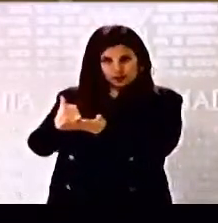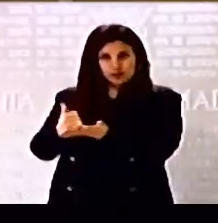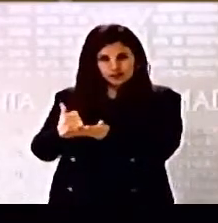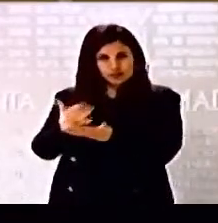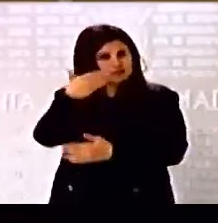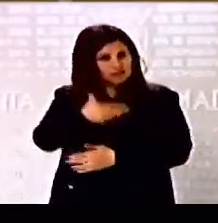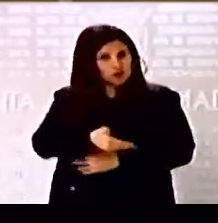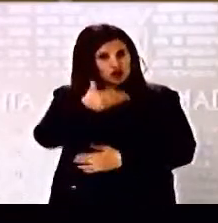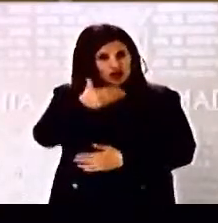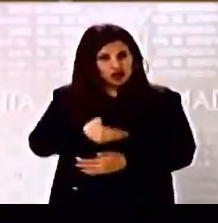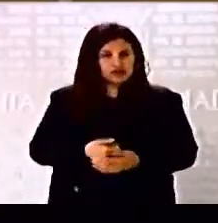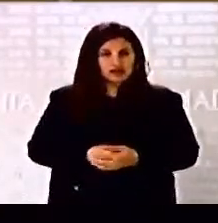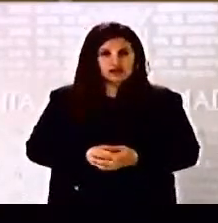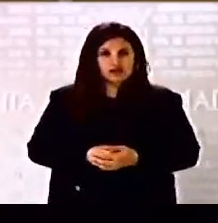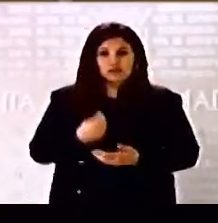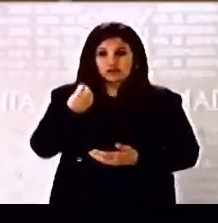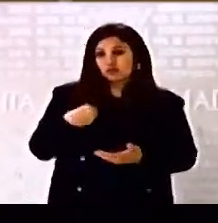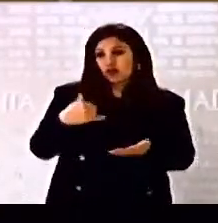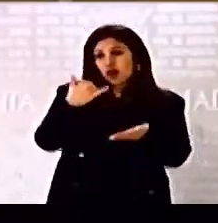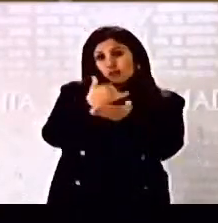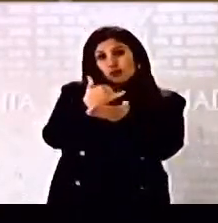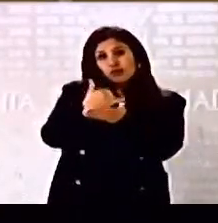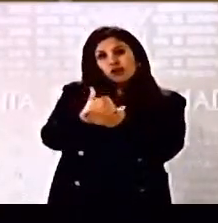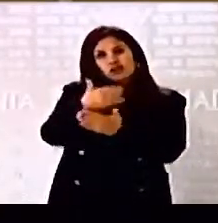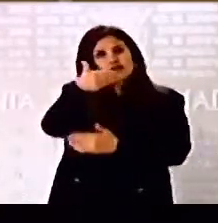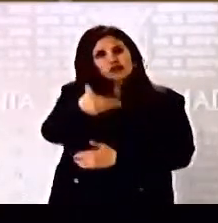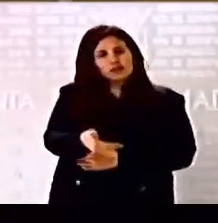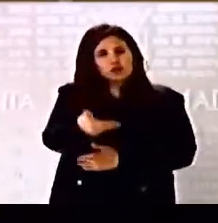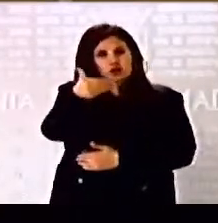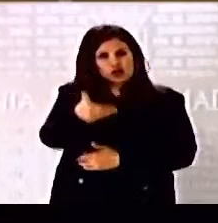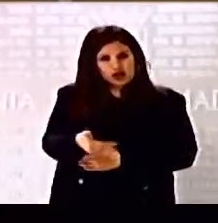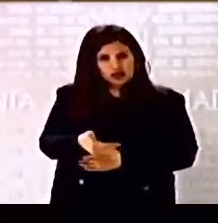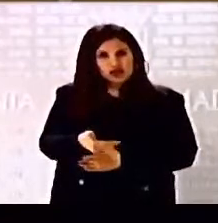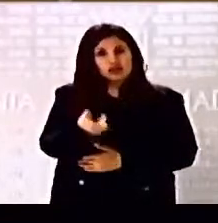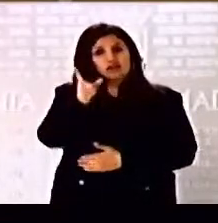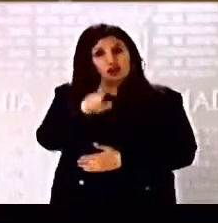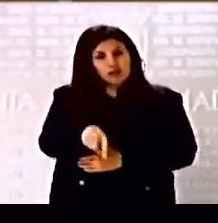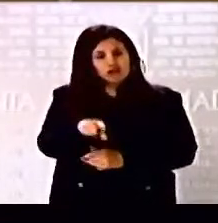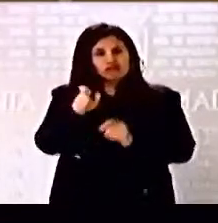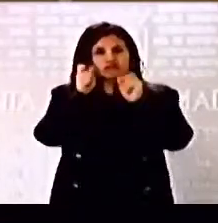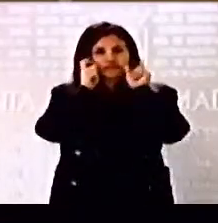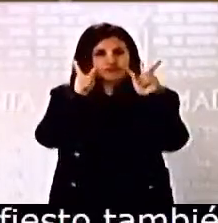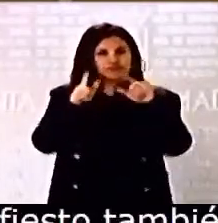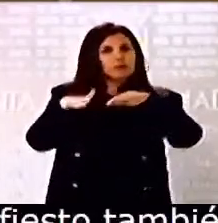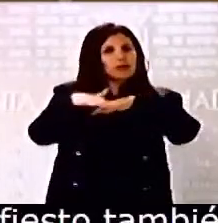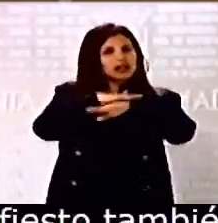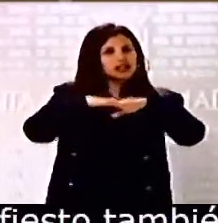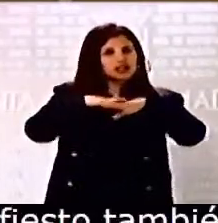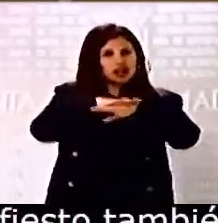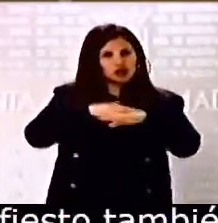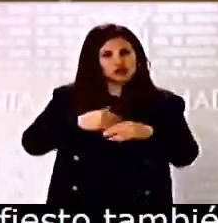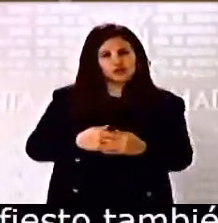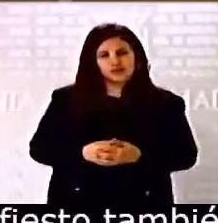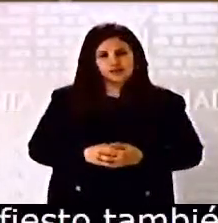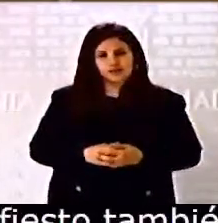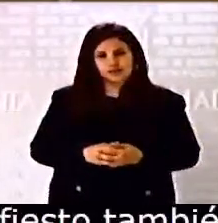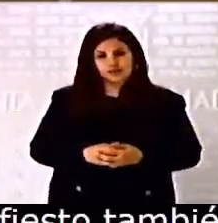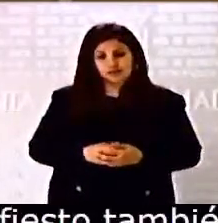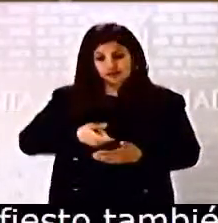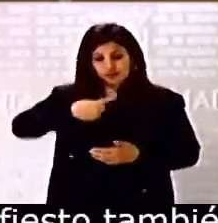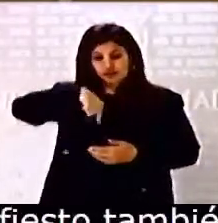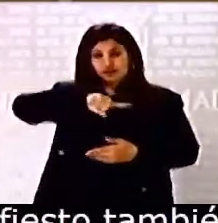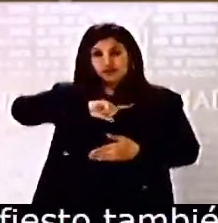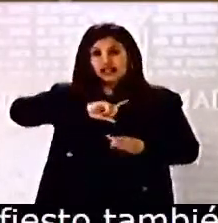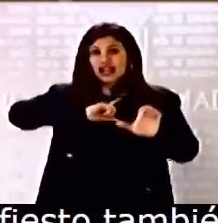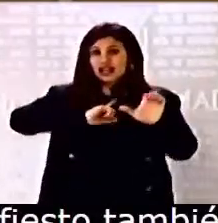Es importante el tema de los cribados y se pone de manifiesto también en la tabla del Ministerio. Extremadura, en los